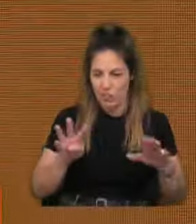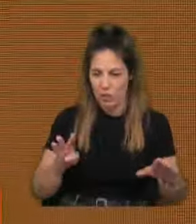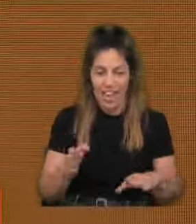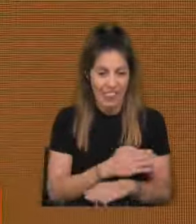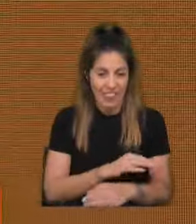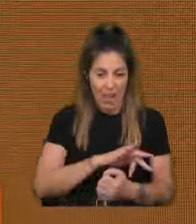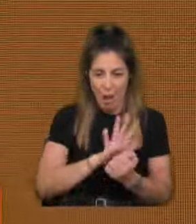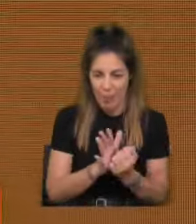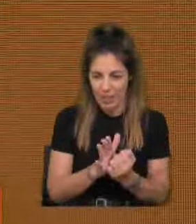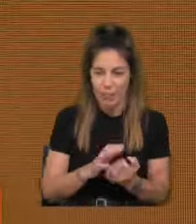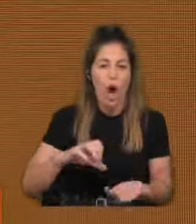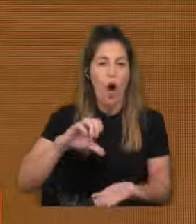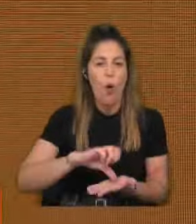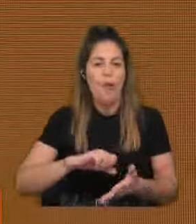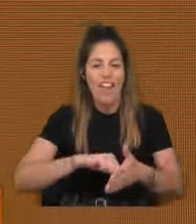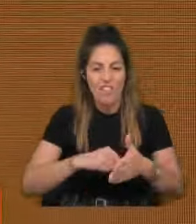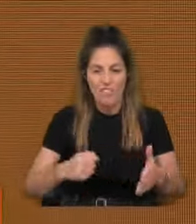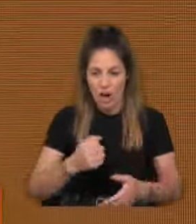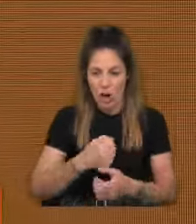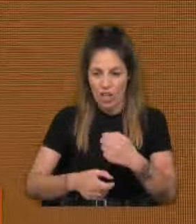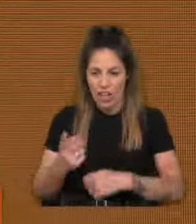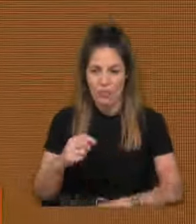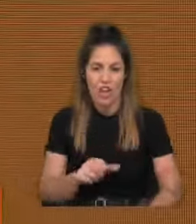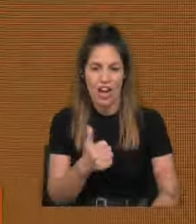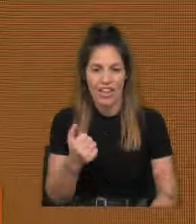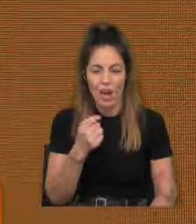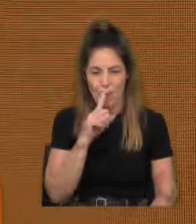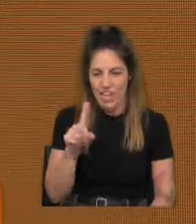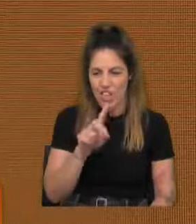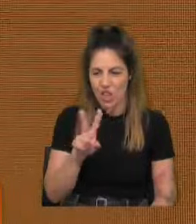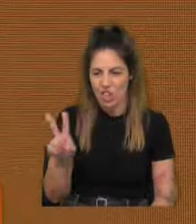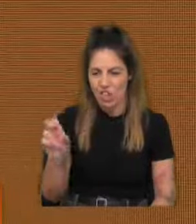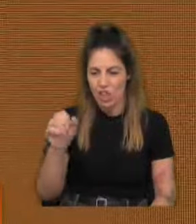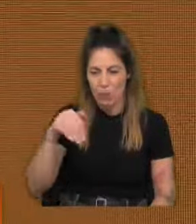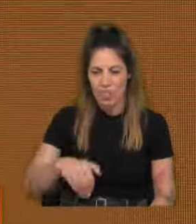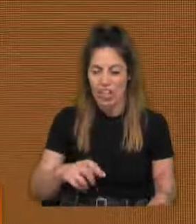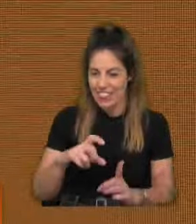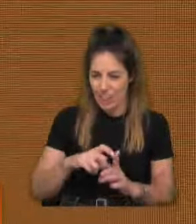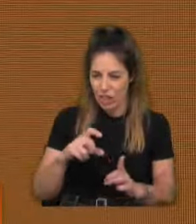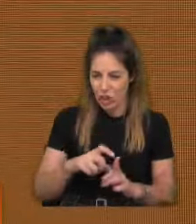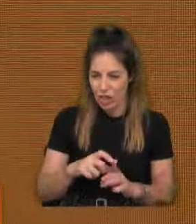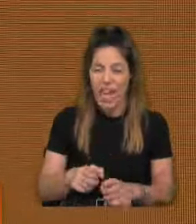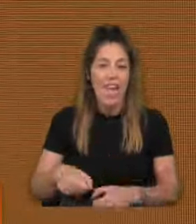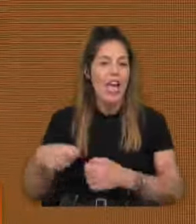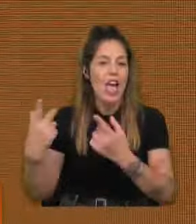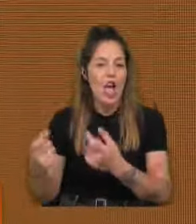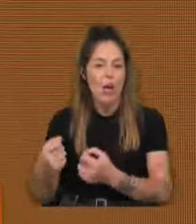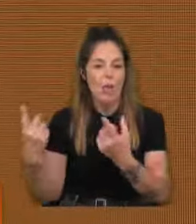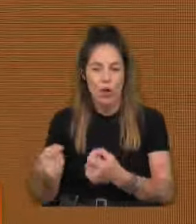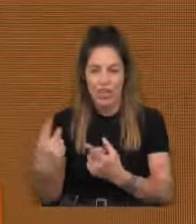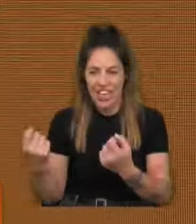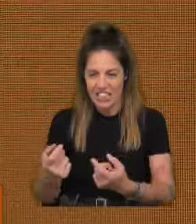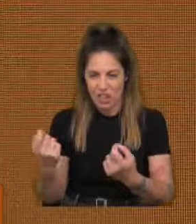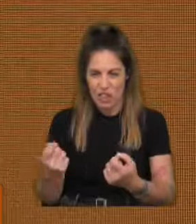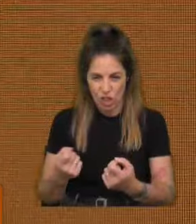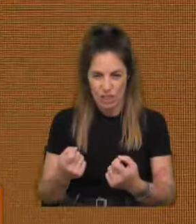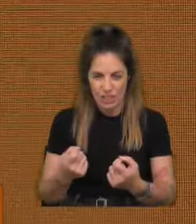es un país en donde los bancos el año pasado ganaron 10000 millones de dólares en donde las exportaciones del agronegocio